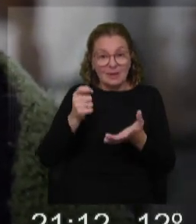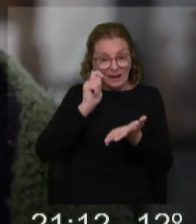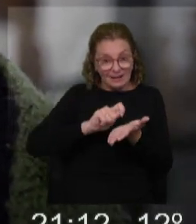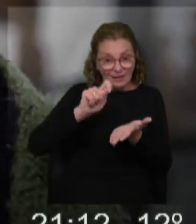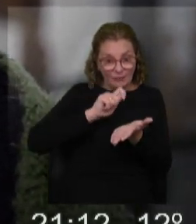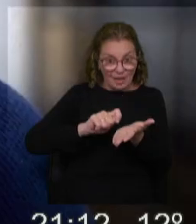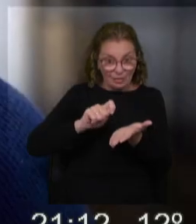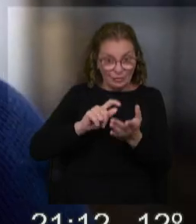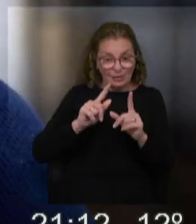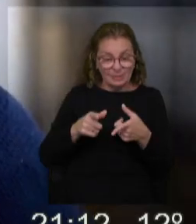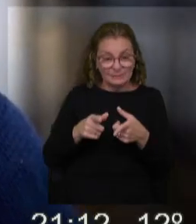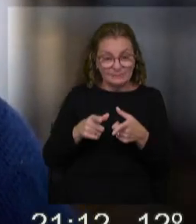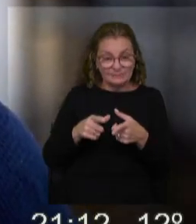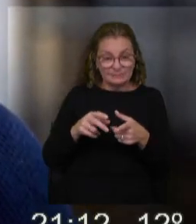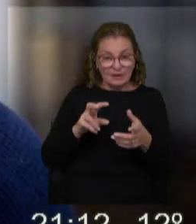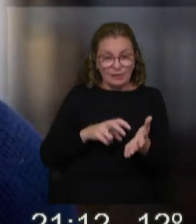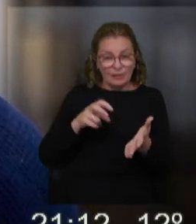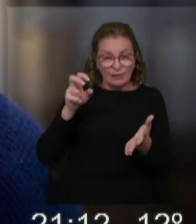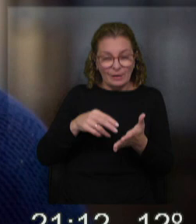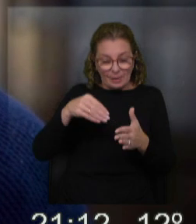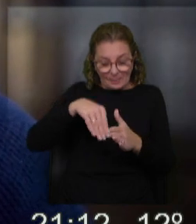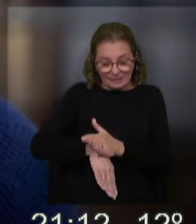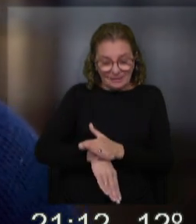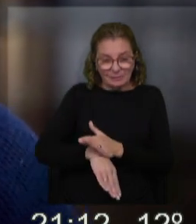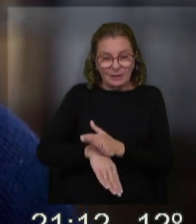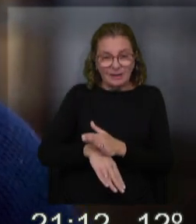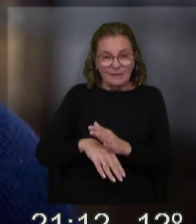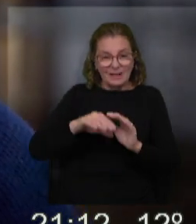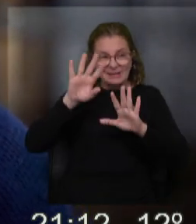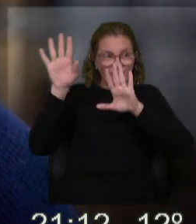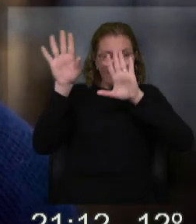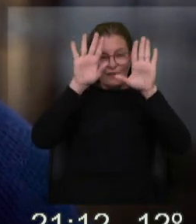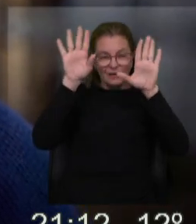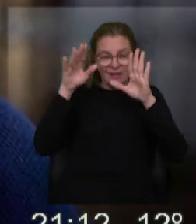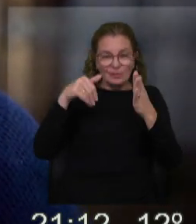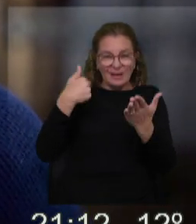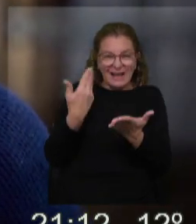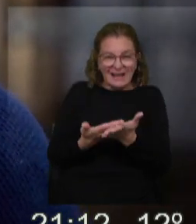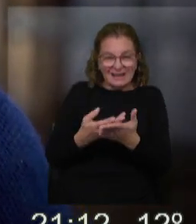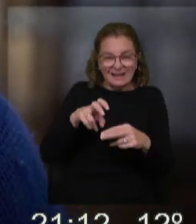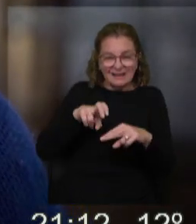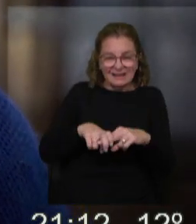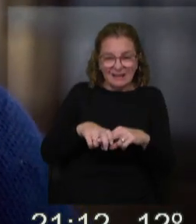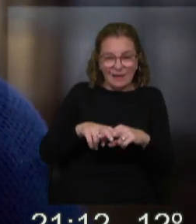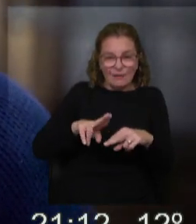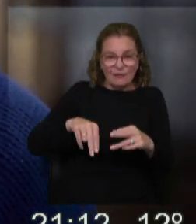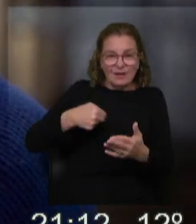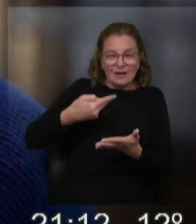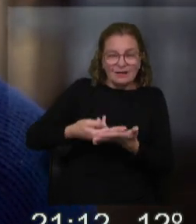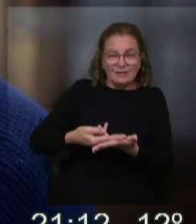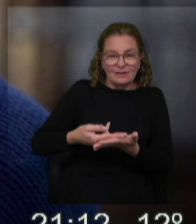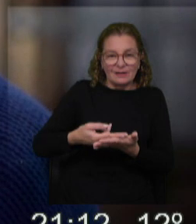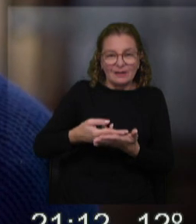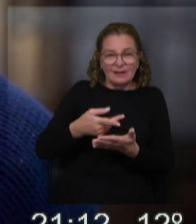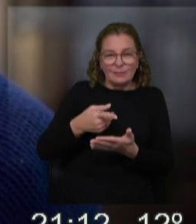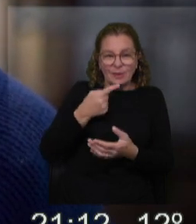escribiendo poesía. Y rebotaba y me hundía, levantando los brazos, y caía sentada y me volvía a levantar, y el